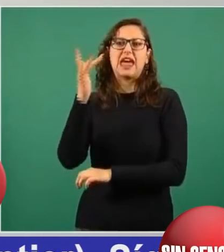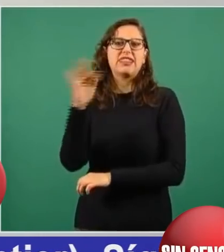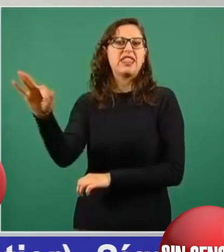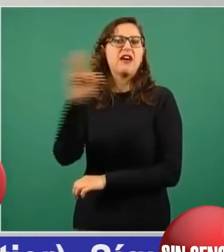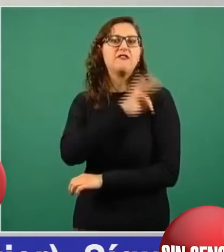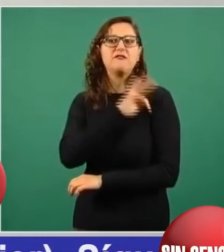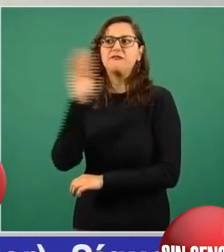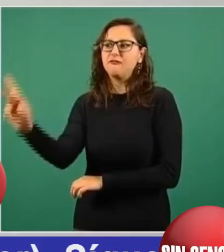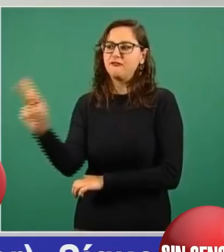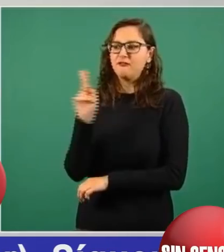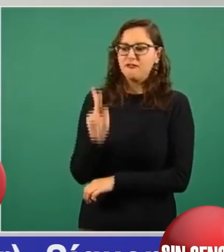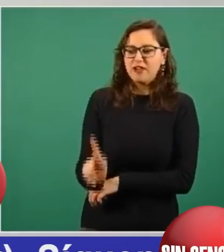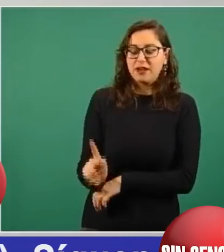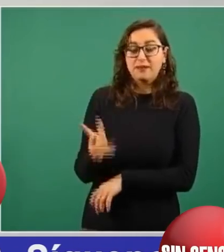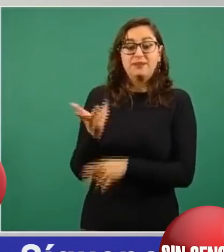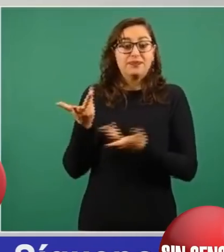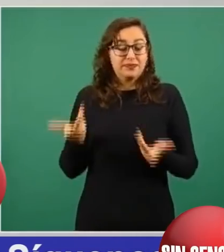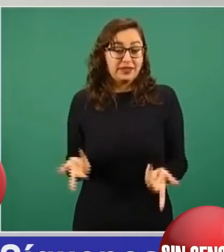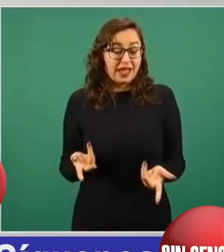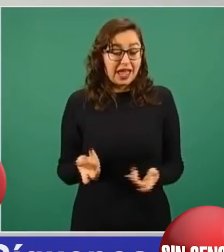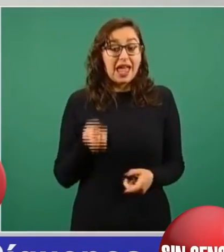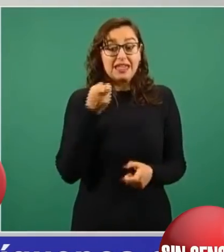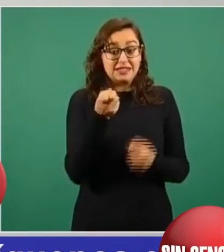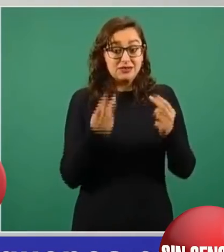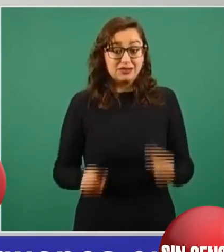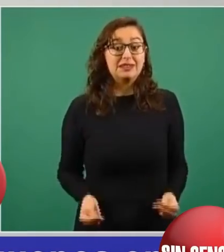Entonces era un gran negocio inmobiliario.